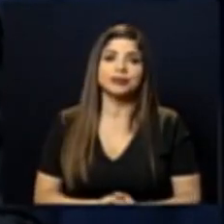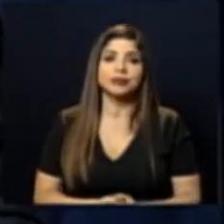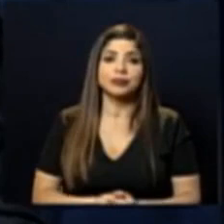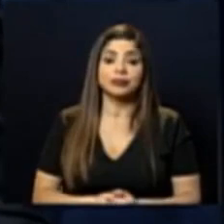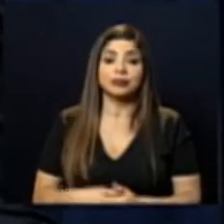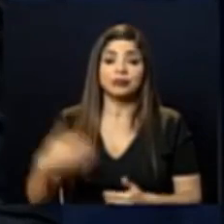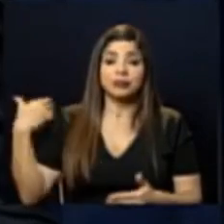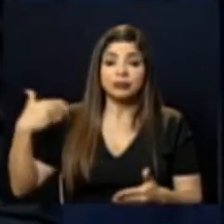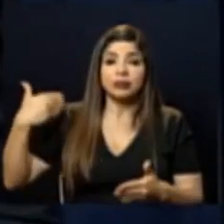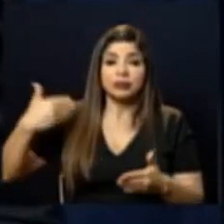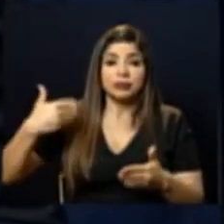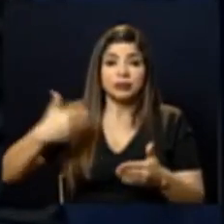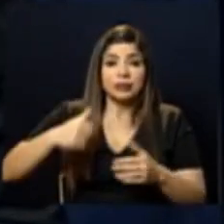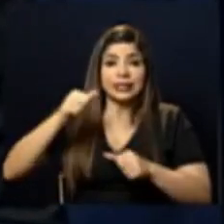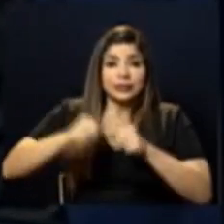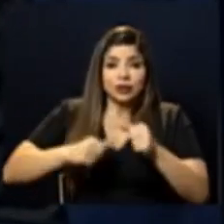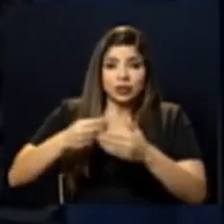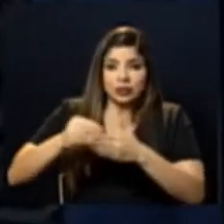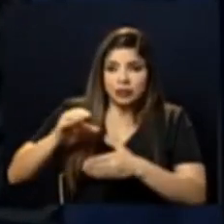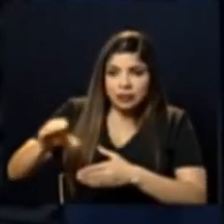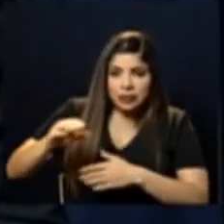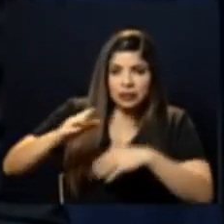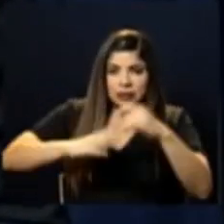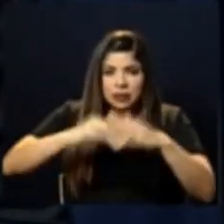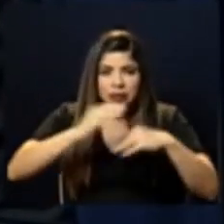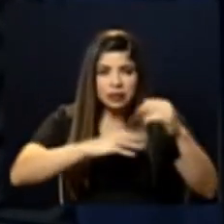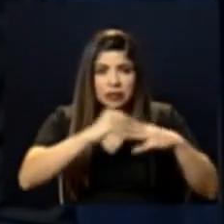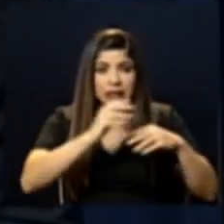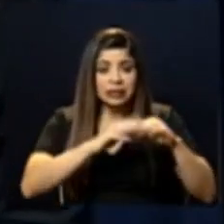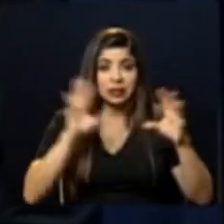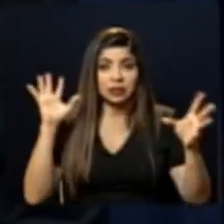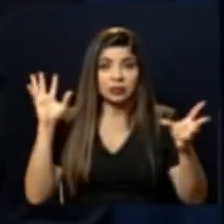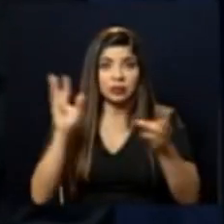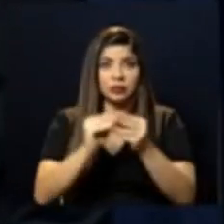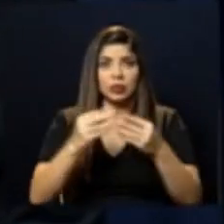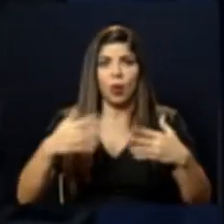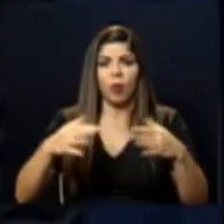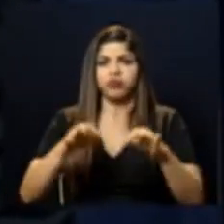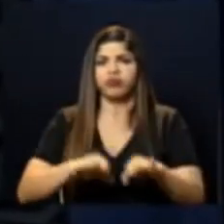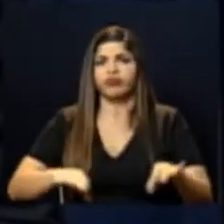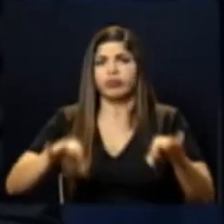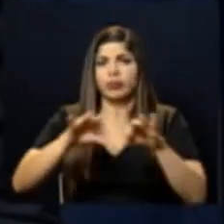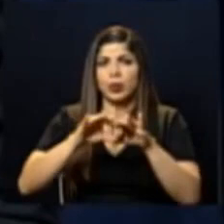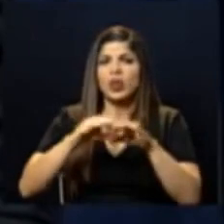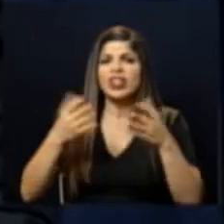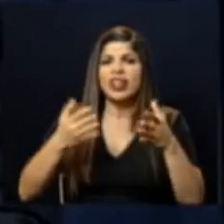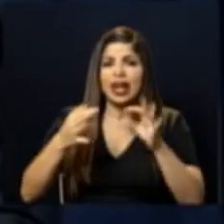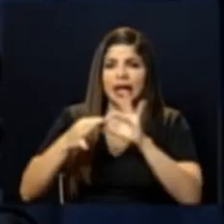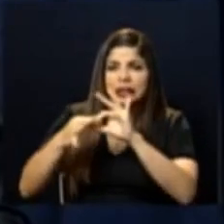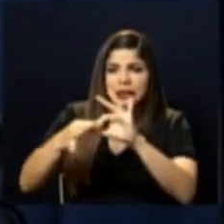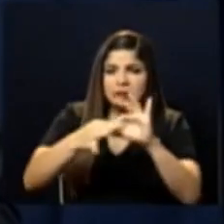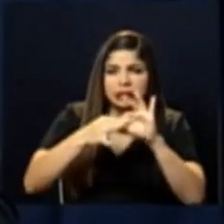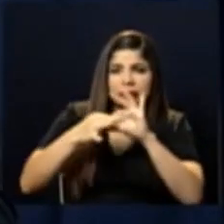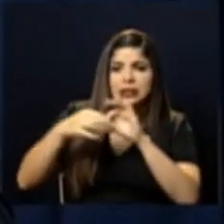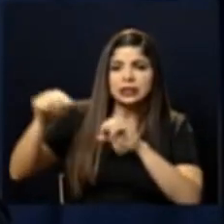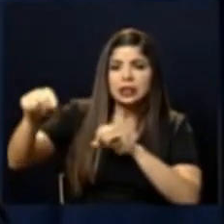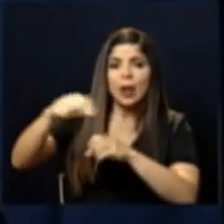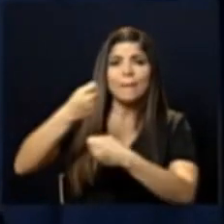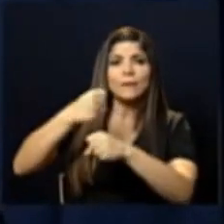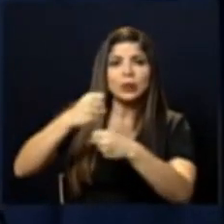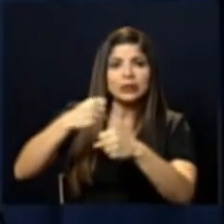En estos esfuerzos de inversión en infraestructura ha sido determinante la articulación con los gobiernos